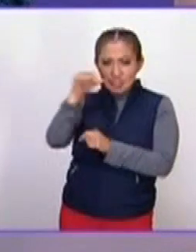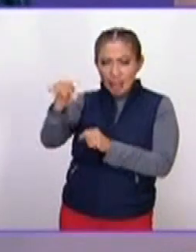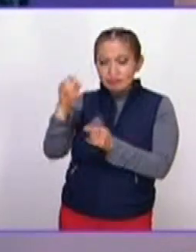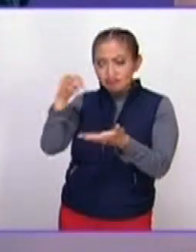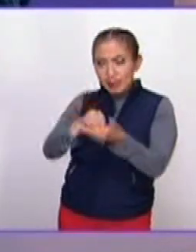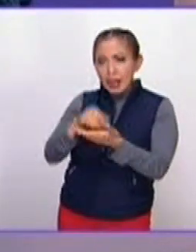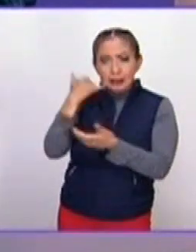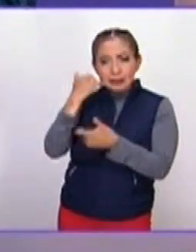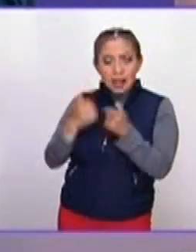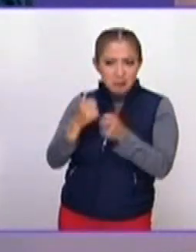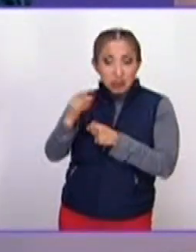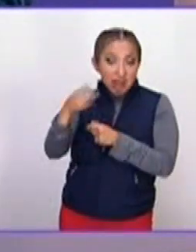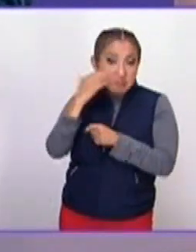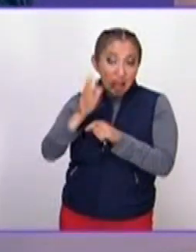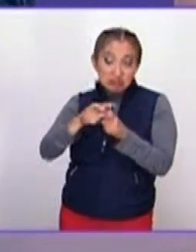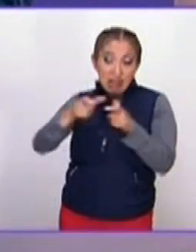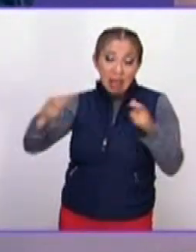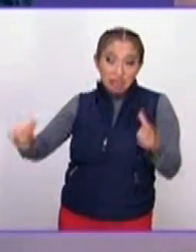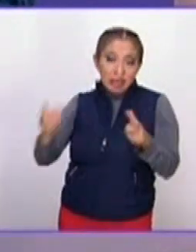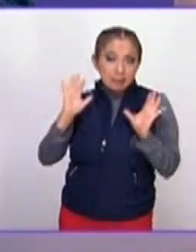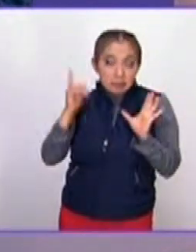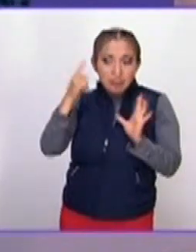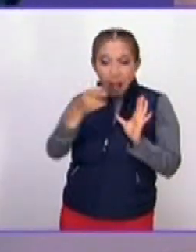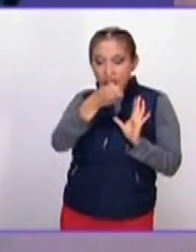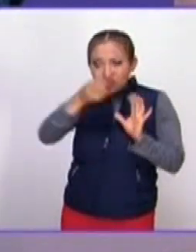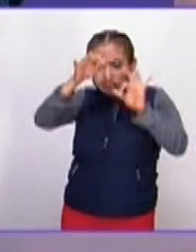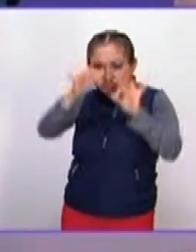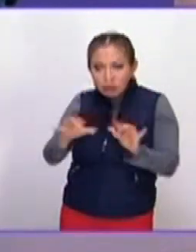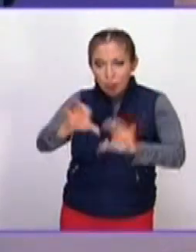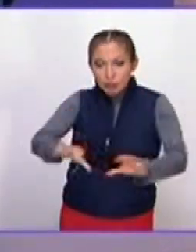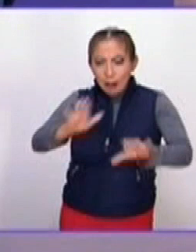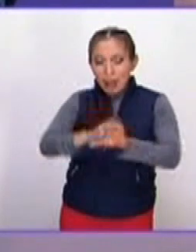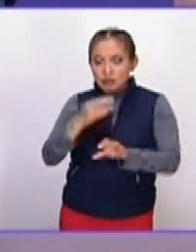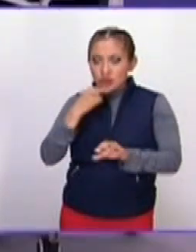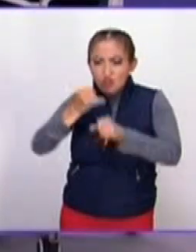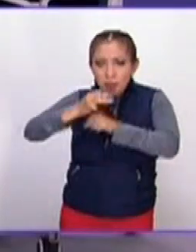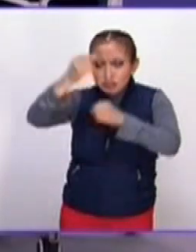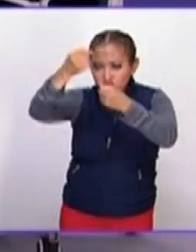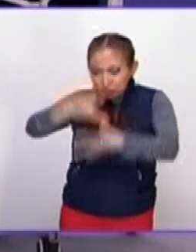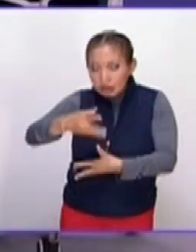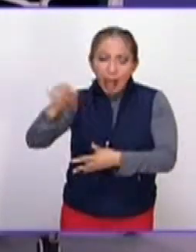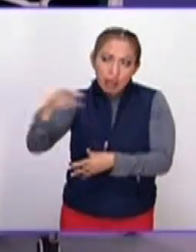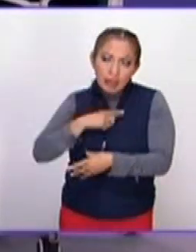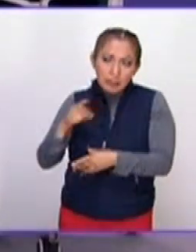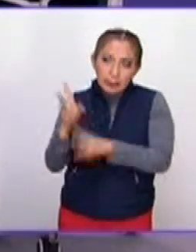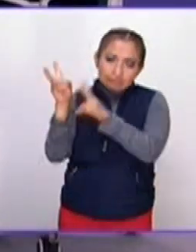para estos aparatos. Ya si la quieren más grande, o sea, ya para ordenadores con un mayor manejo de datos, bueno, pues ya hay